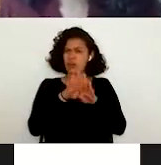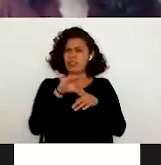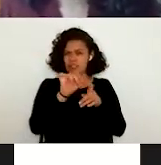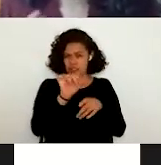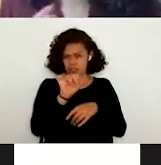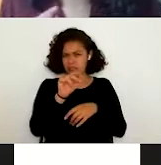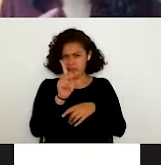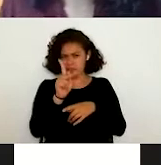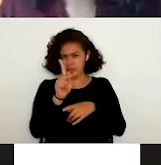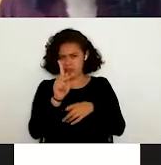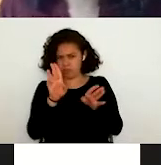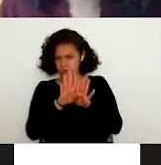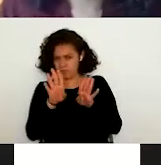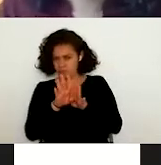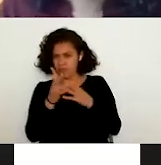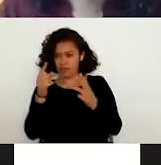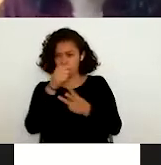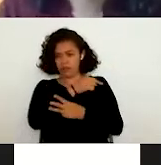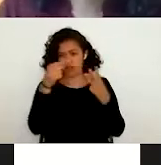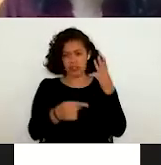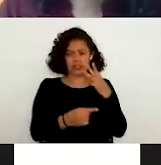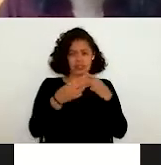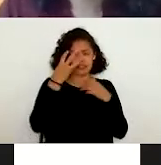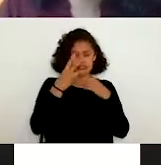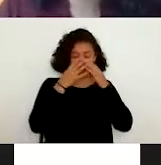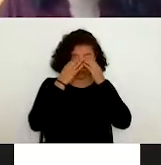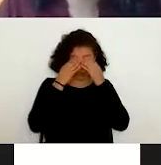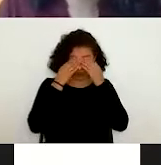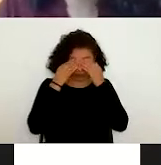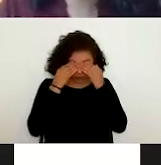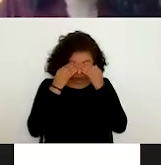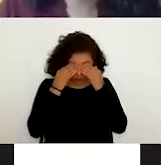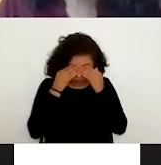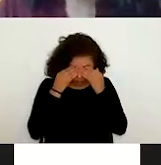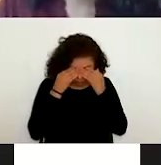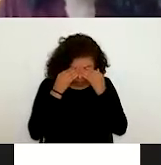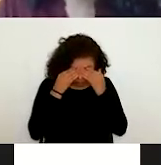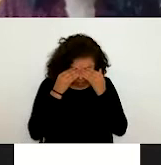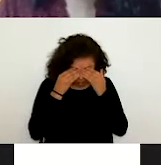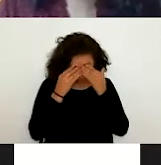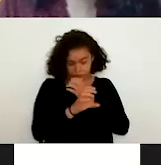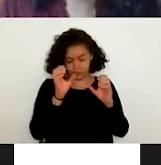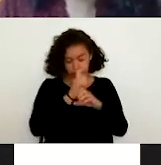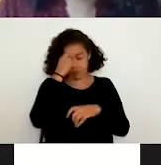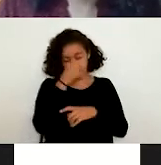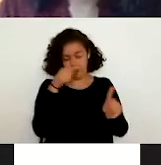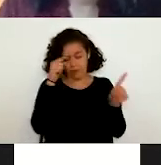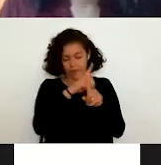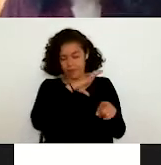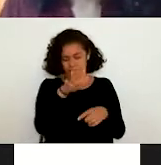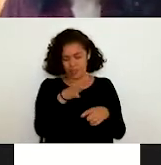es importante estos tres elementos para que nuestro objetivo general quede robustecido.